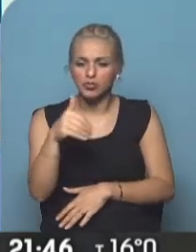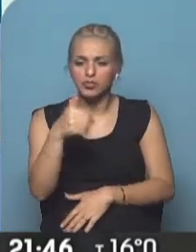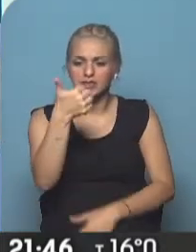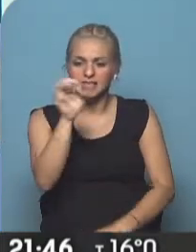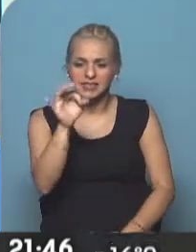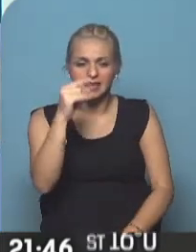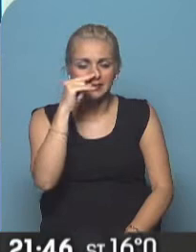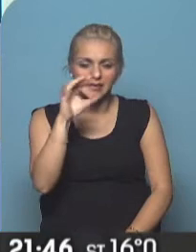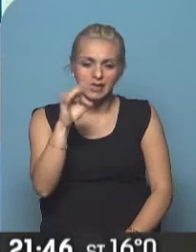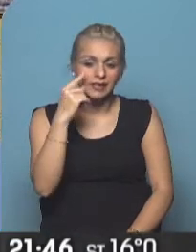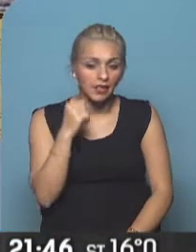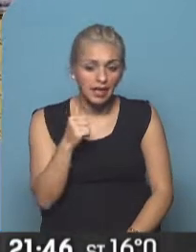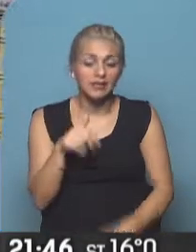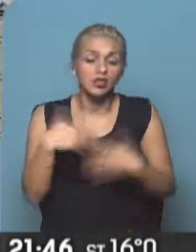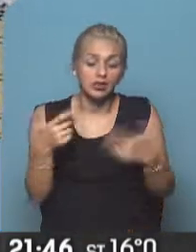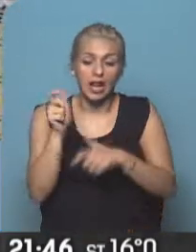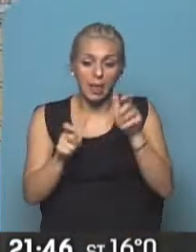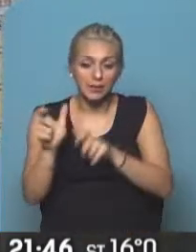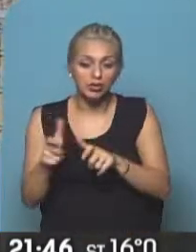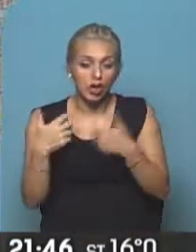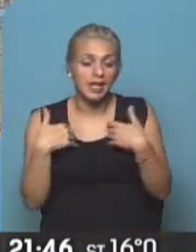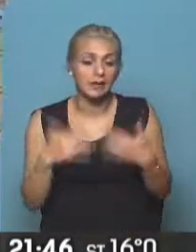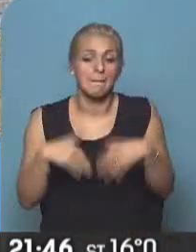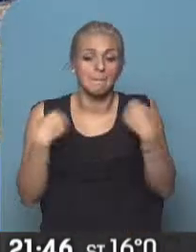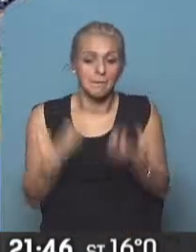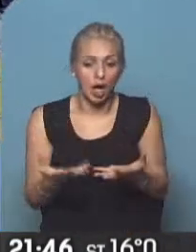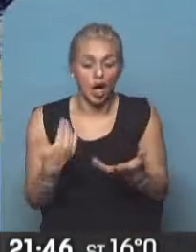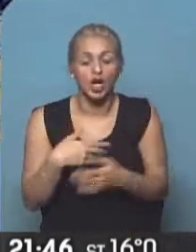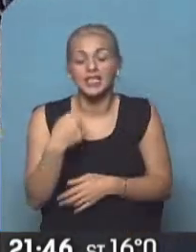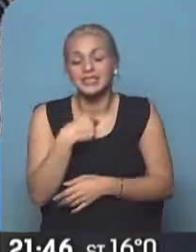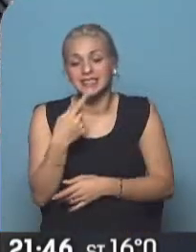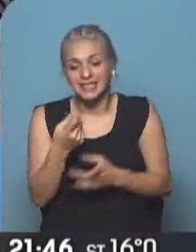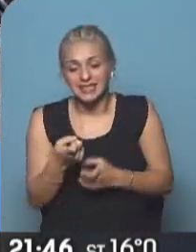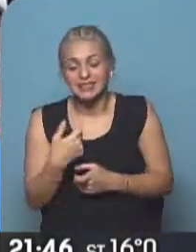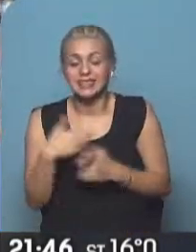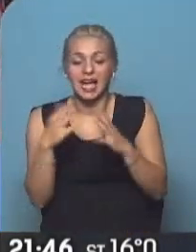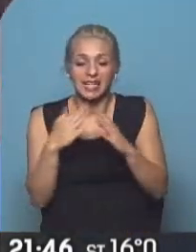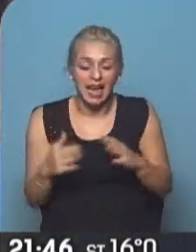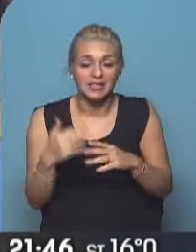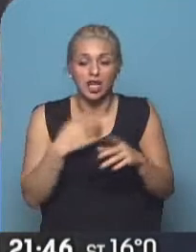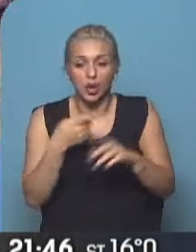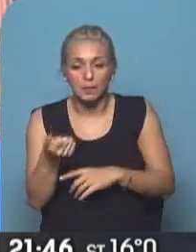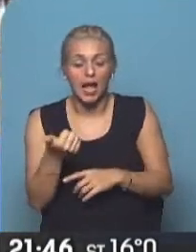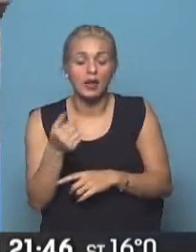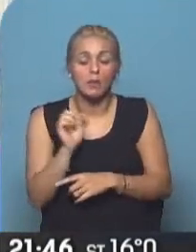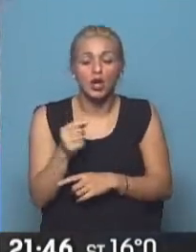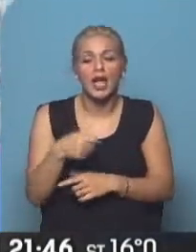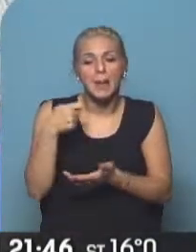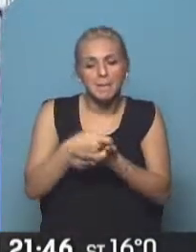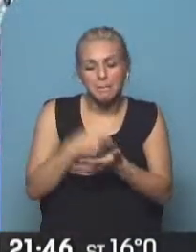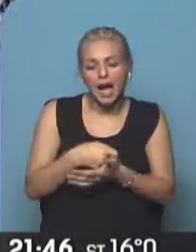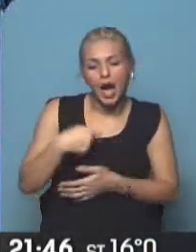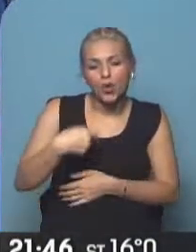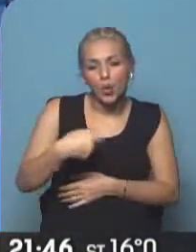a la población a que la sede la nueva vivienda porque la cuota que pagan por un crédito es más baja